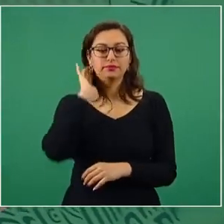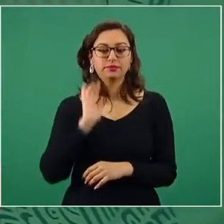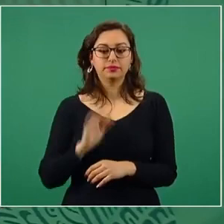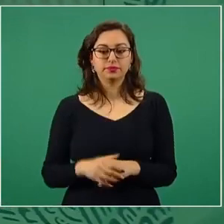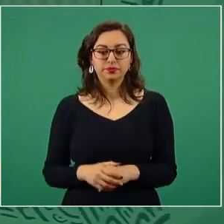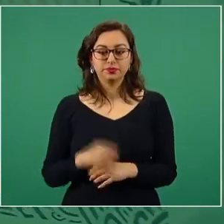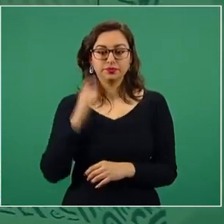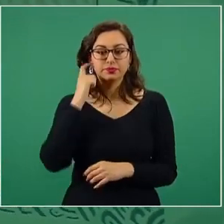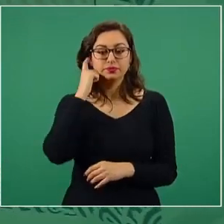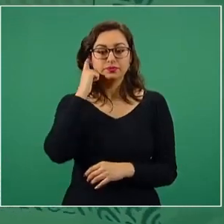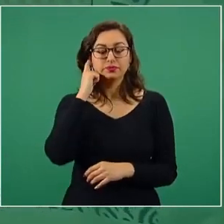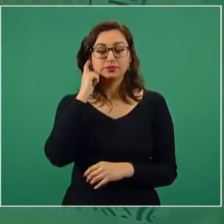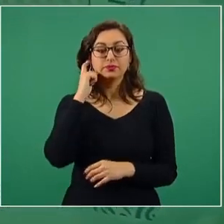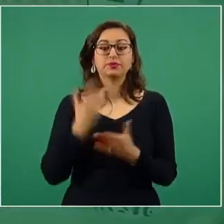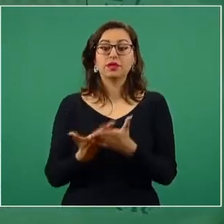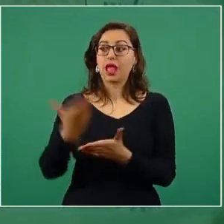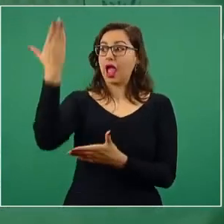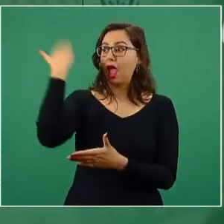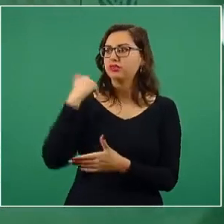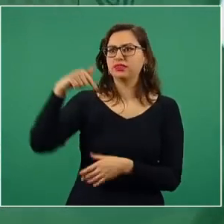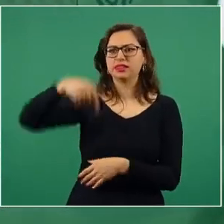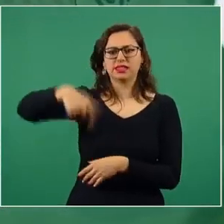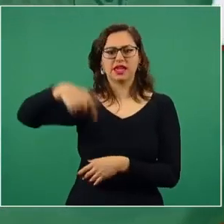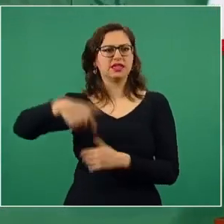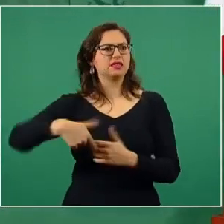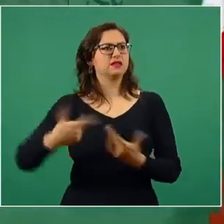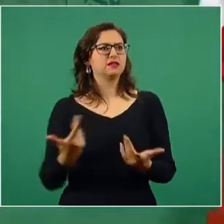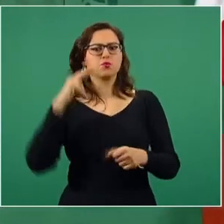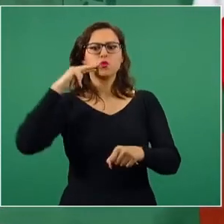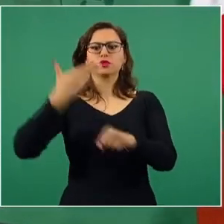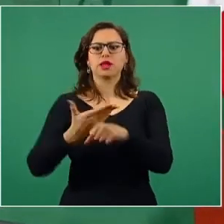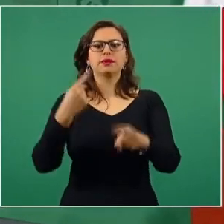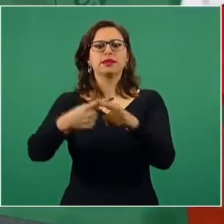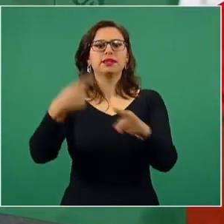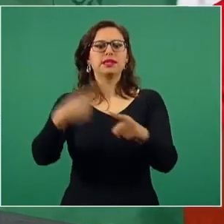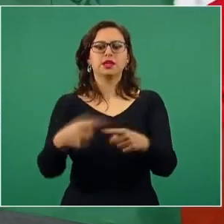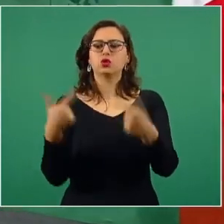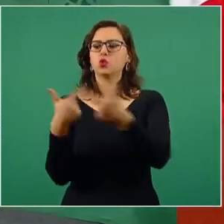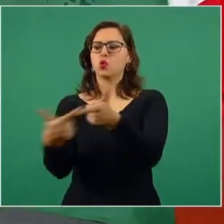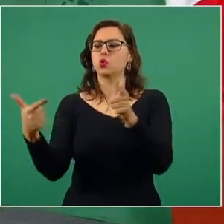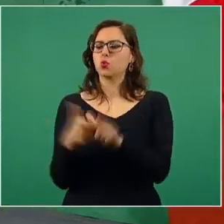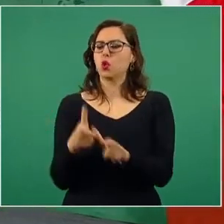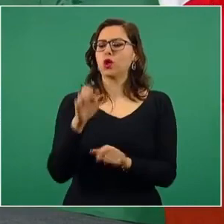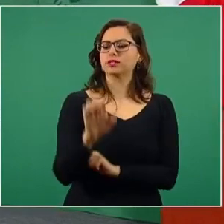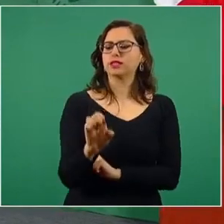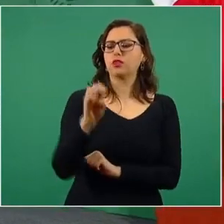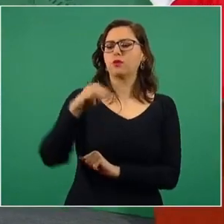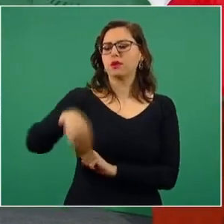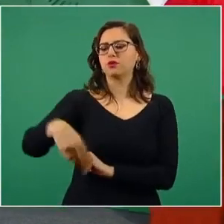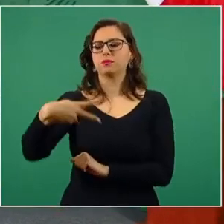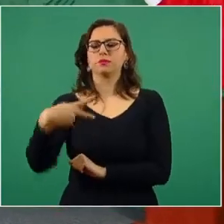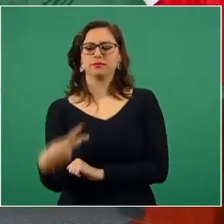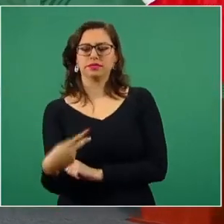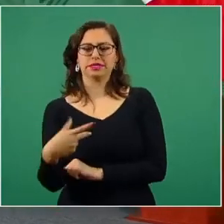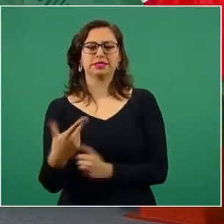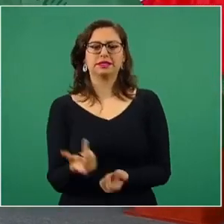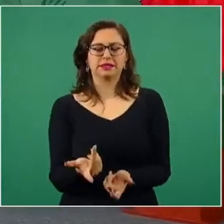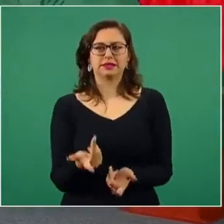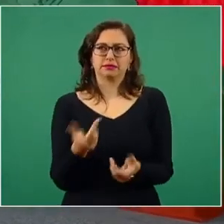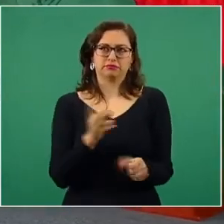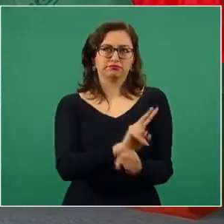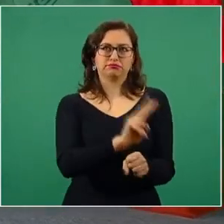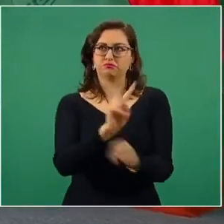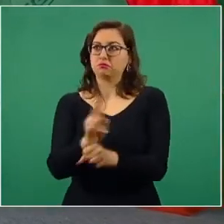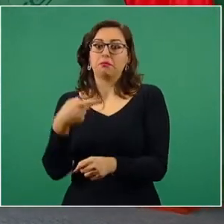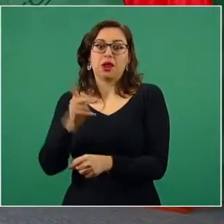el Estado Mayor Presidencial, pero ya ahora no hay Estado Mayor Presidencial. Entonces, por eso se creó la figura. Me